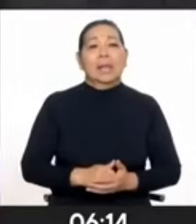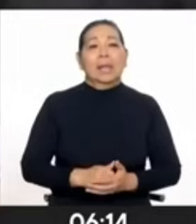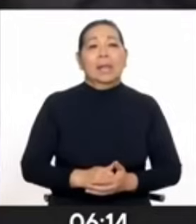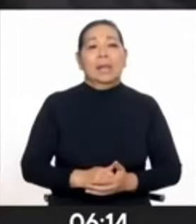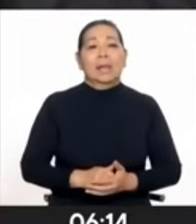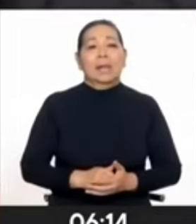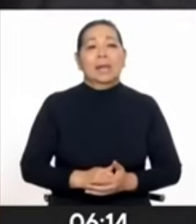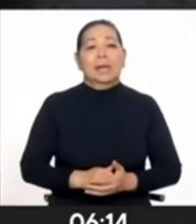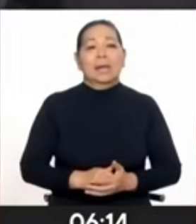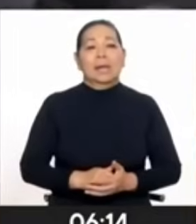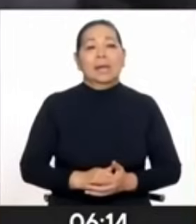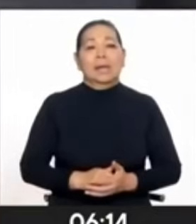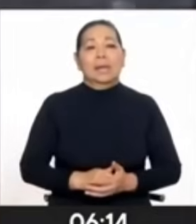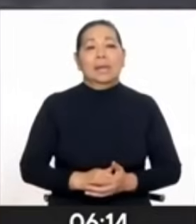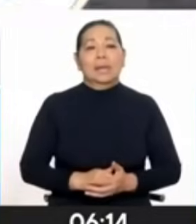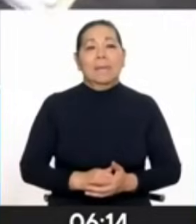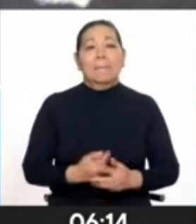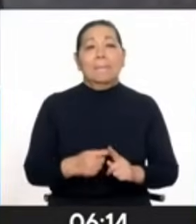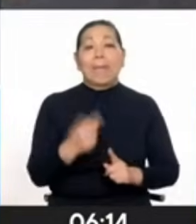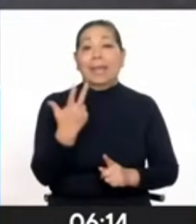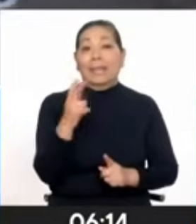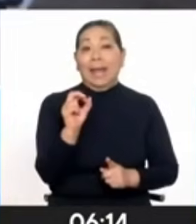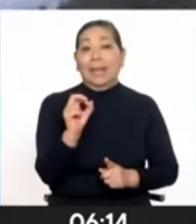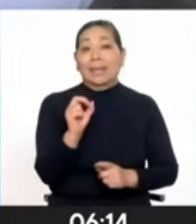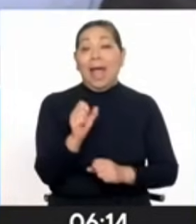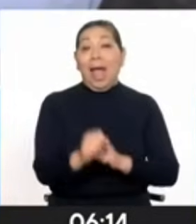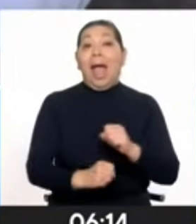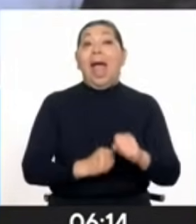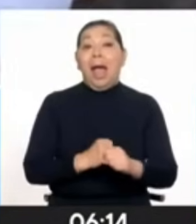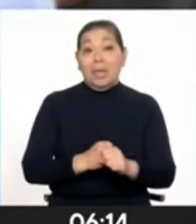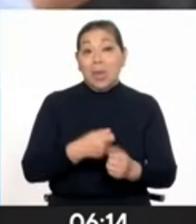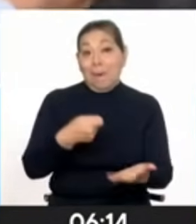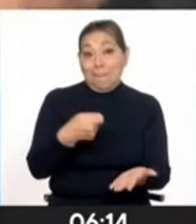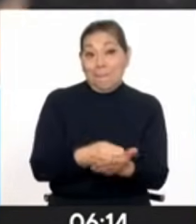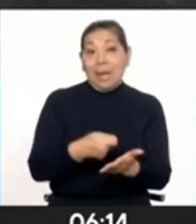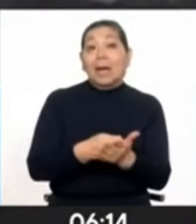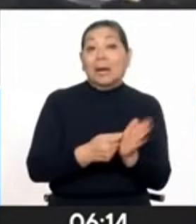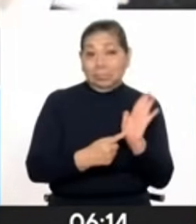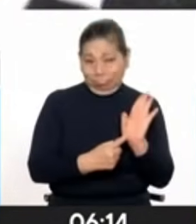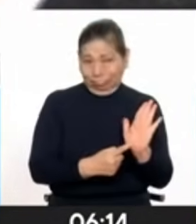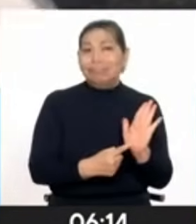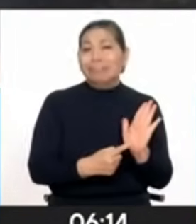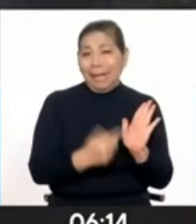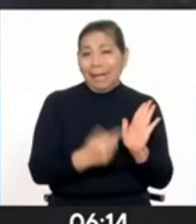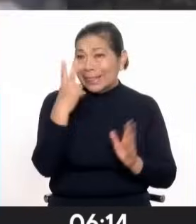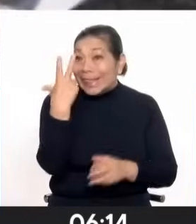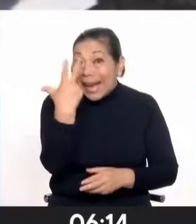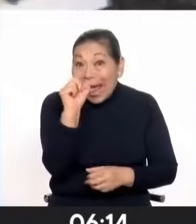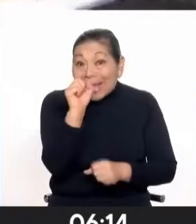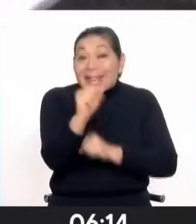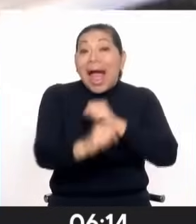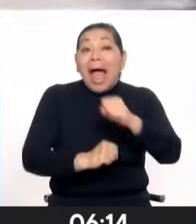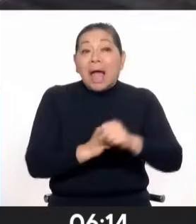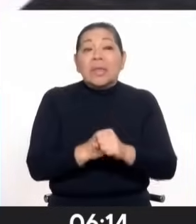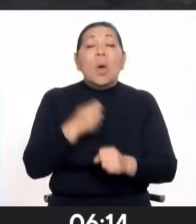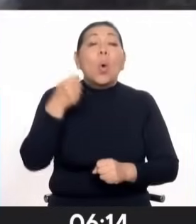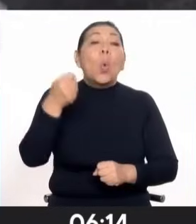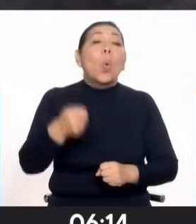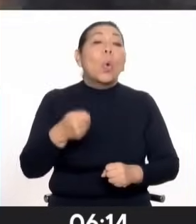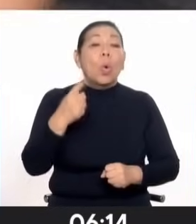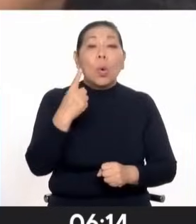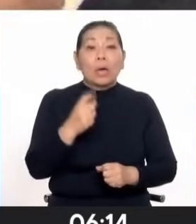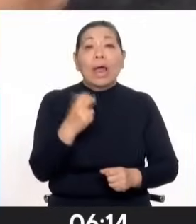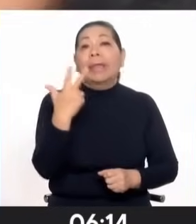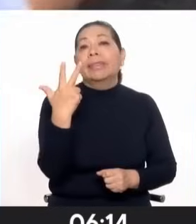Su bolsita, por favor. Mira, el señor... 30 años pagando así este monto que usted me está mostrando. Sí, 30 años, señor. ¿Cuánto pagaba? ¿Diario?